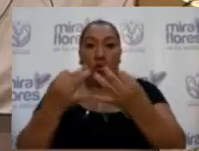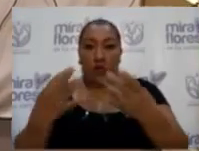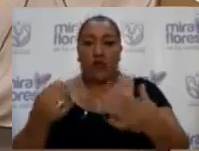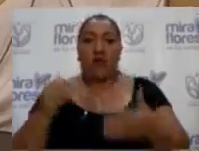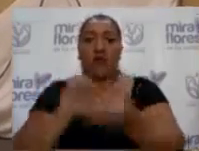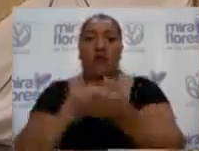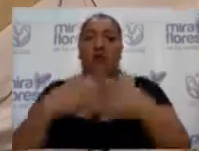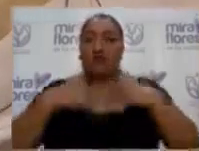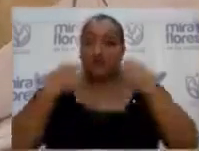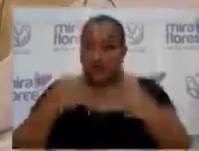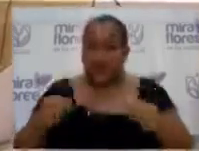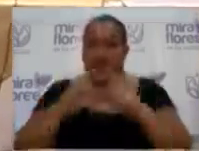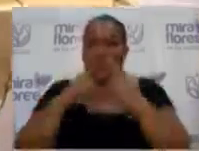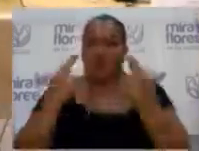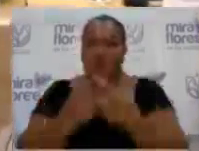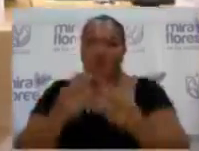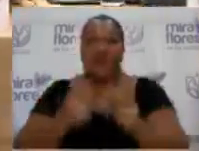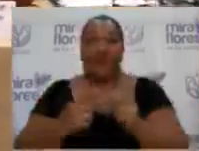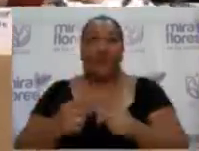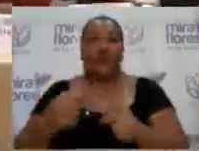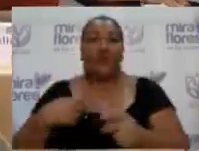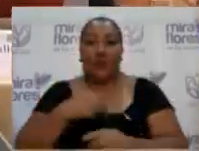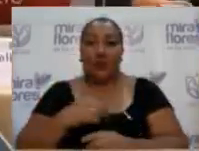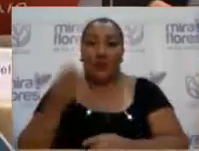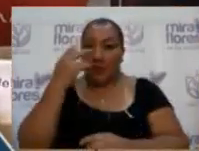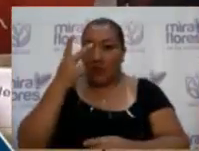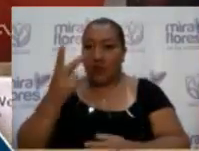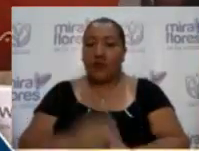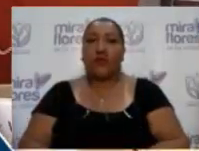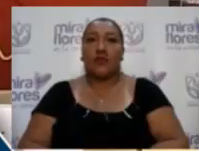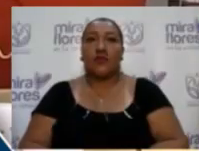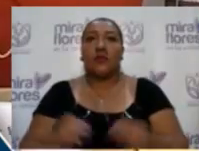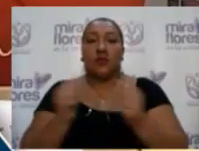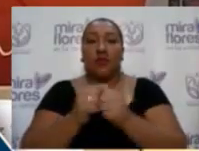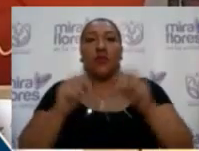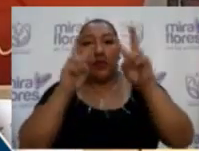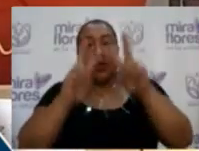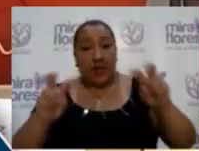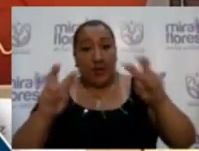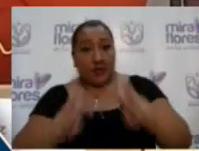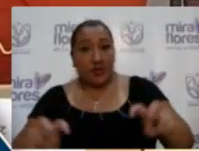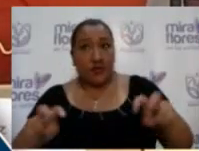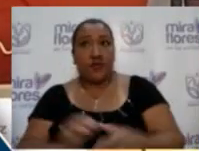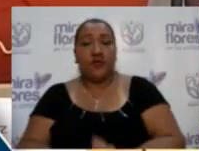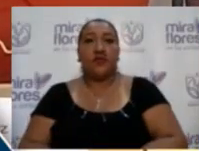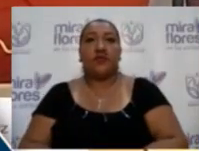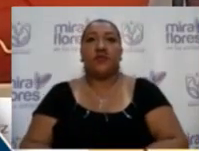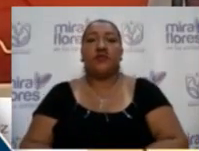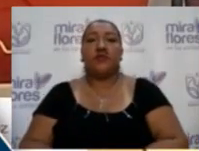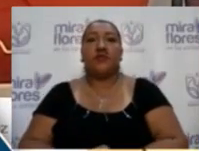instalada la sesión y vamos a lo que es la revisión de...